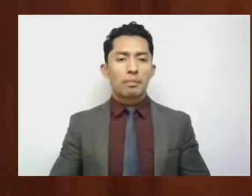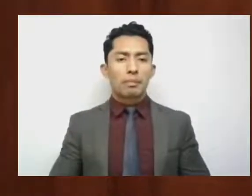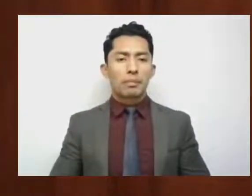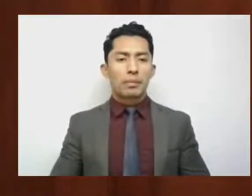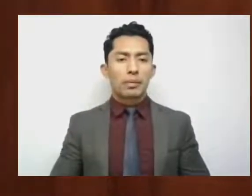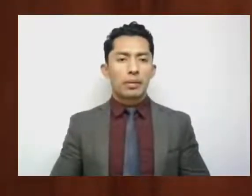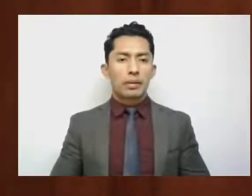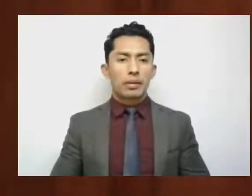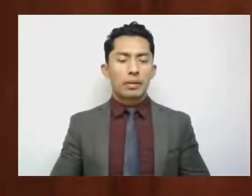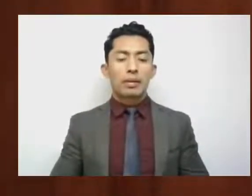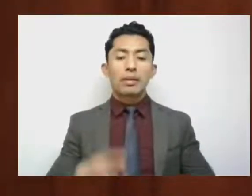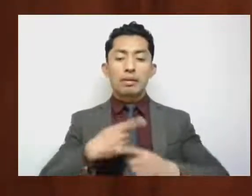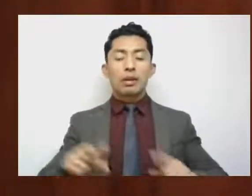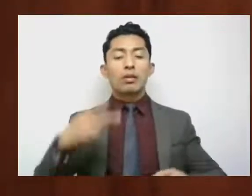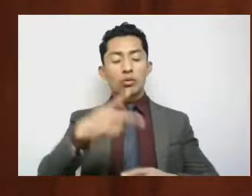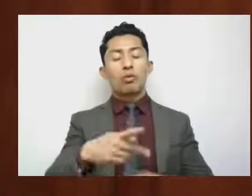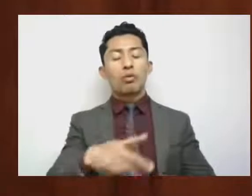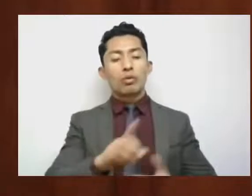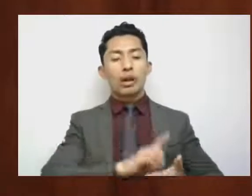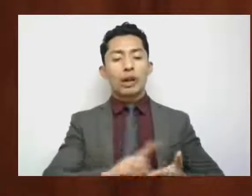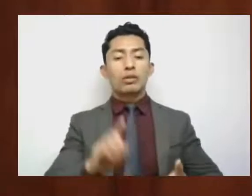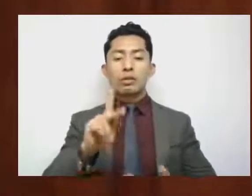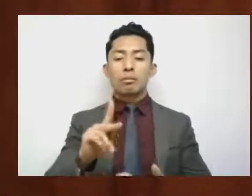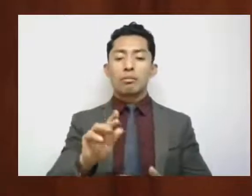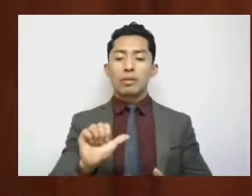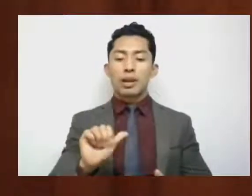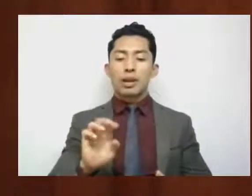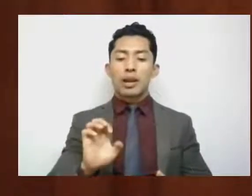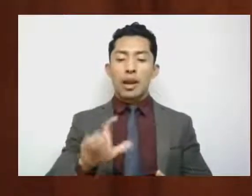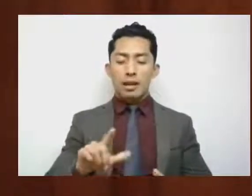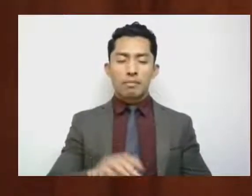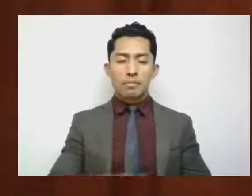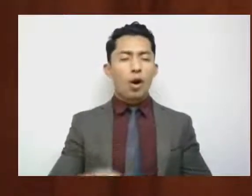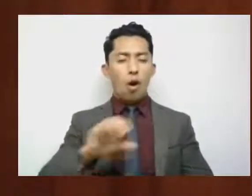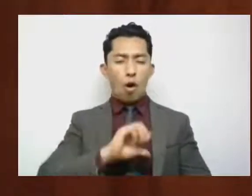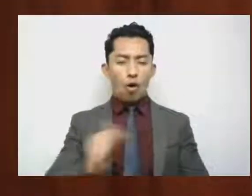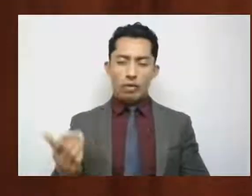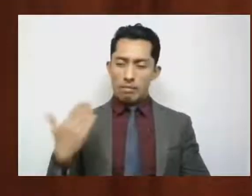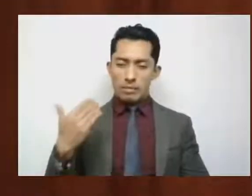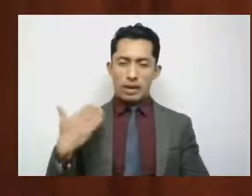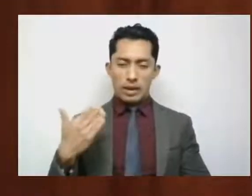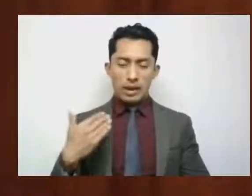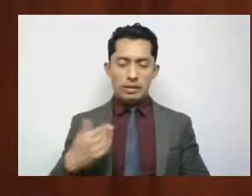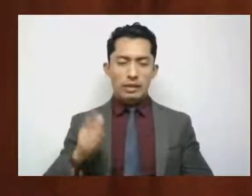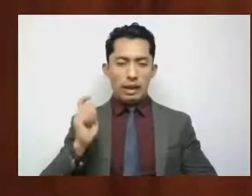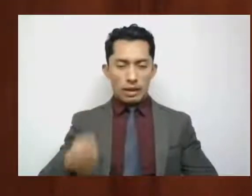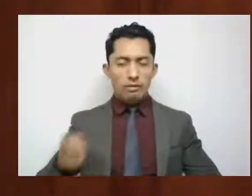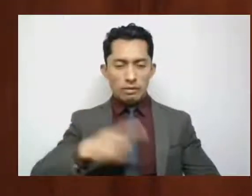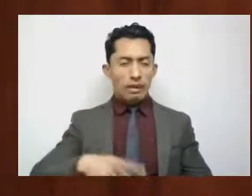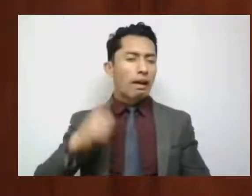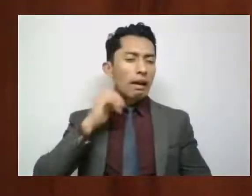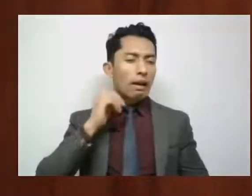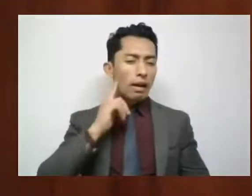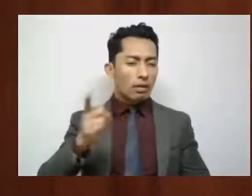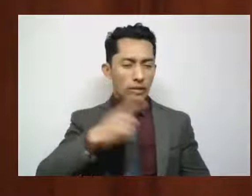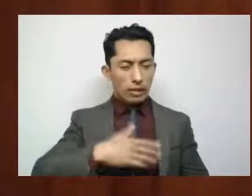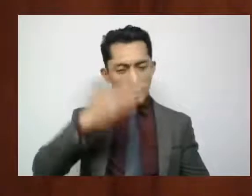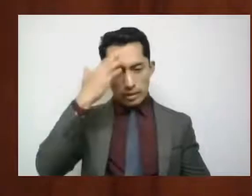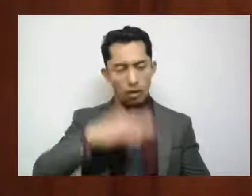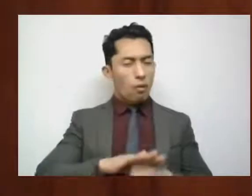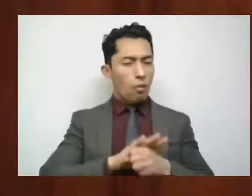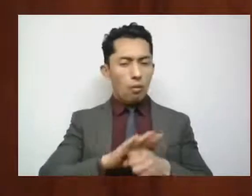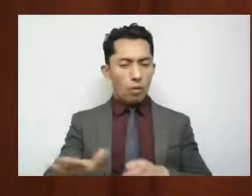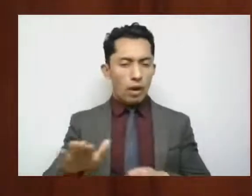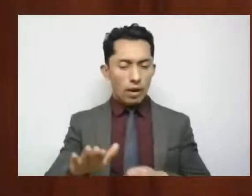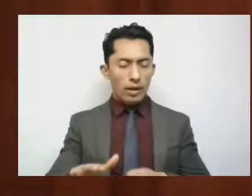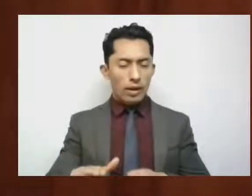que es contraria al derecho penal. Perdón. Otro caso que es vigente y que todos hemos escuchado tiene